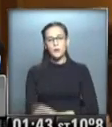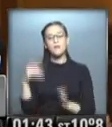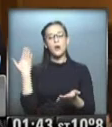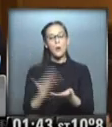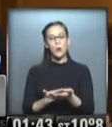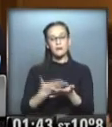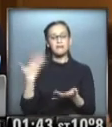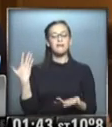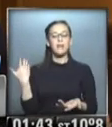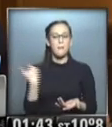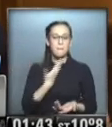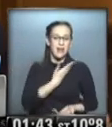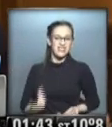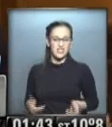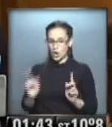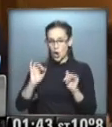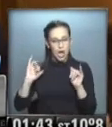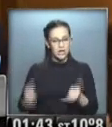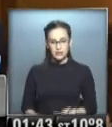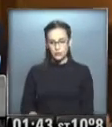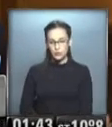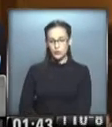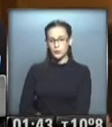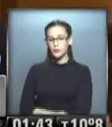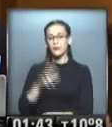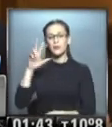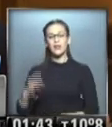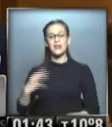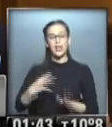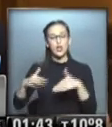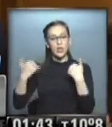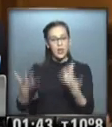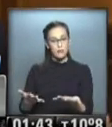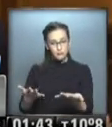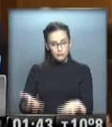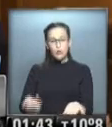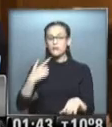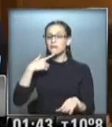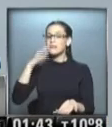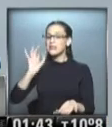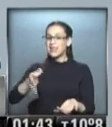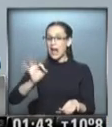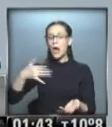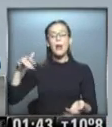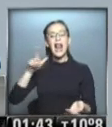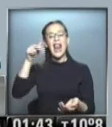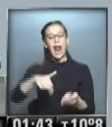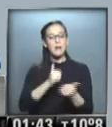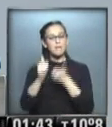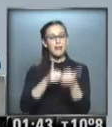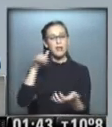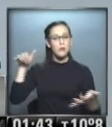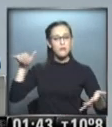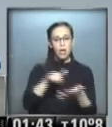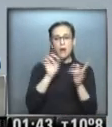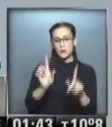presidenta y de hecho 3 años y medio después se verificó que LAN siguió volando los mismos destinos que volaba entonces. ¿Qué pasa en los demás países del